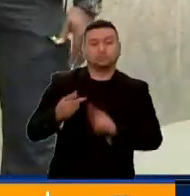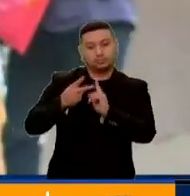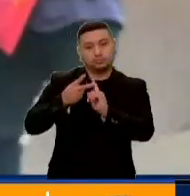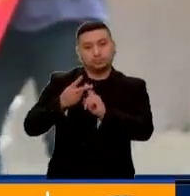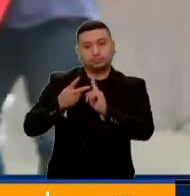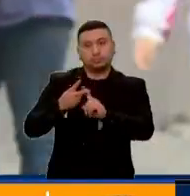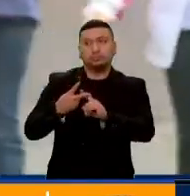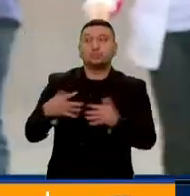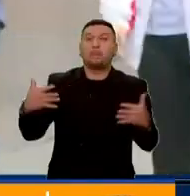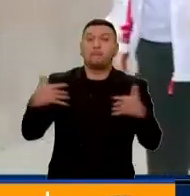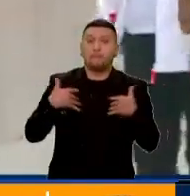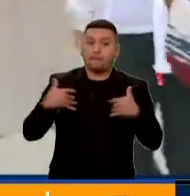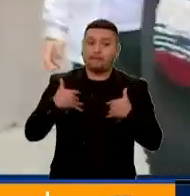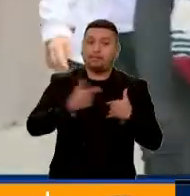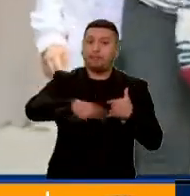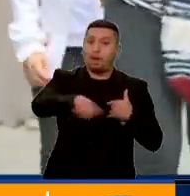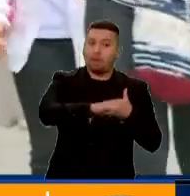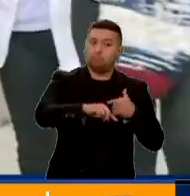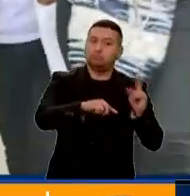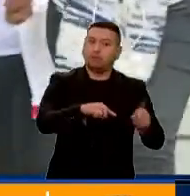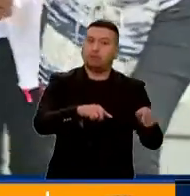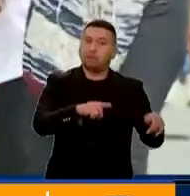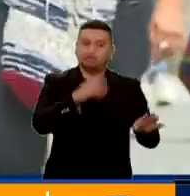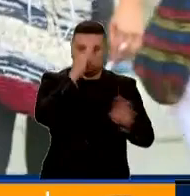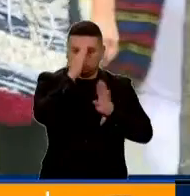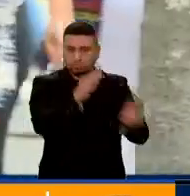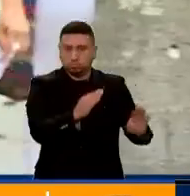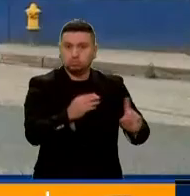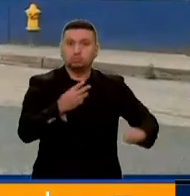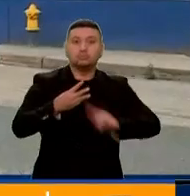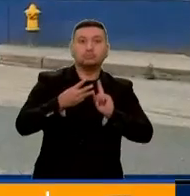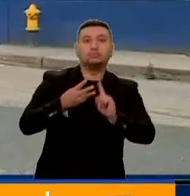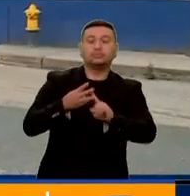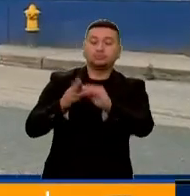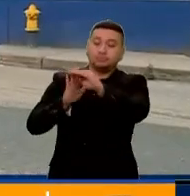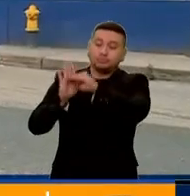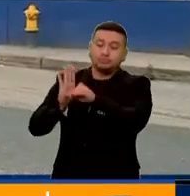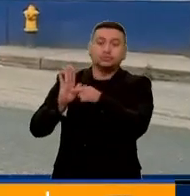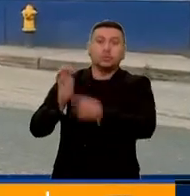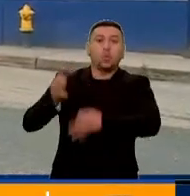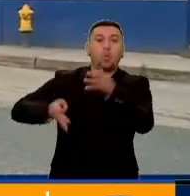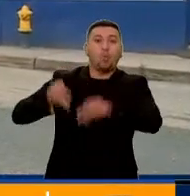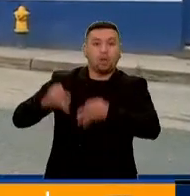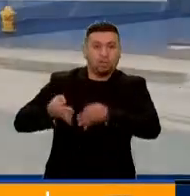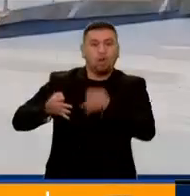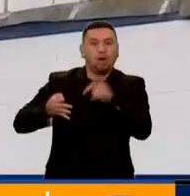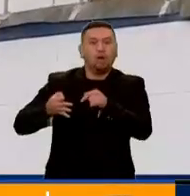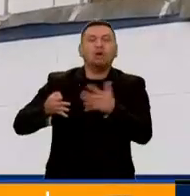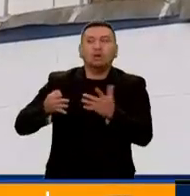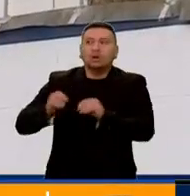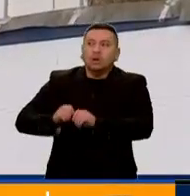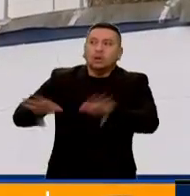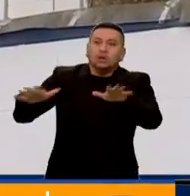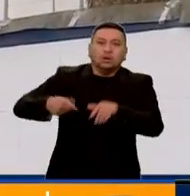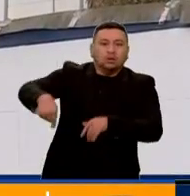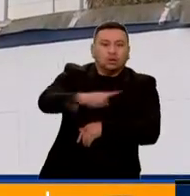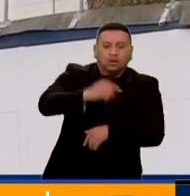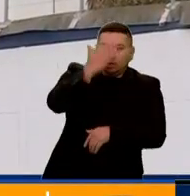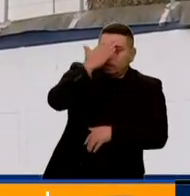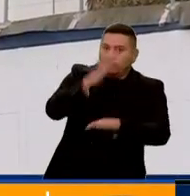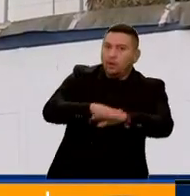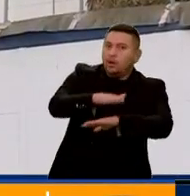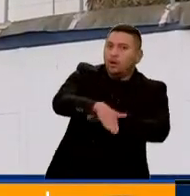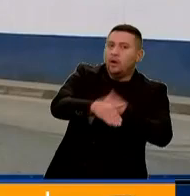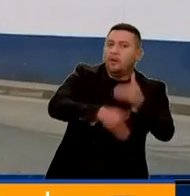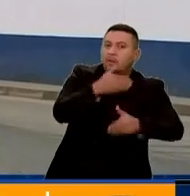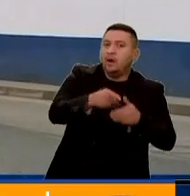la tercera, que si existe un marco jurídico también se conozca y se sepa cuáles podrían ser las consecuencias de este proceso, especialmente